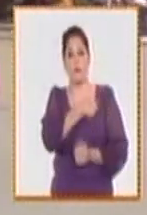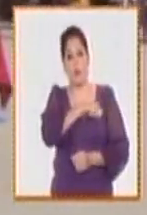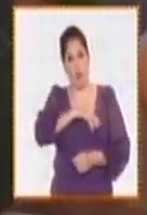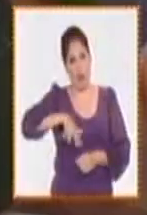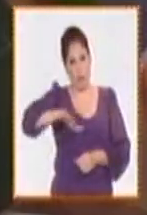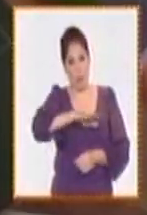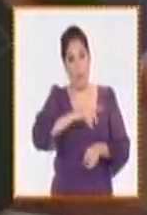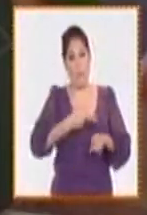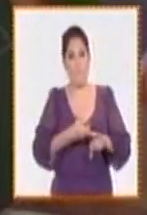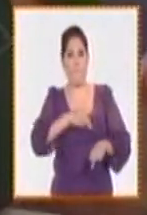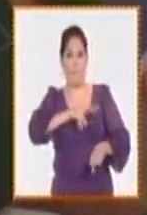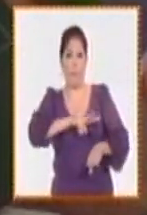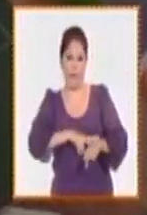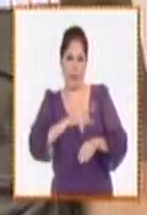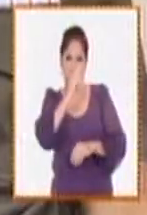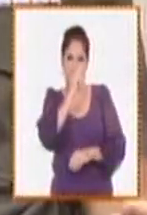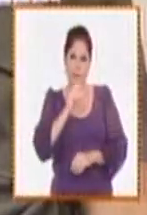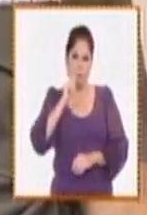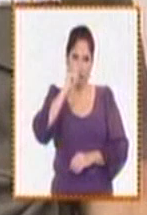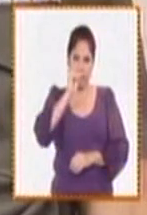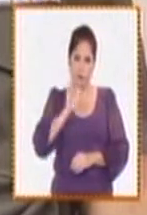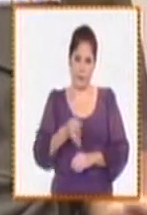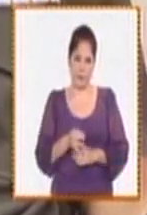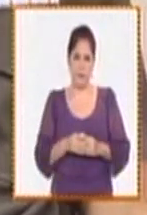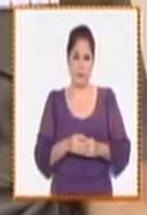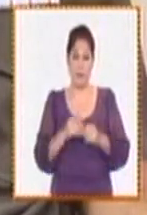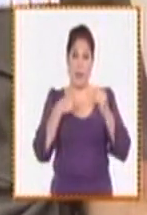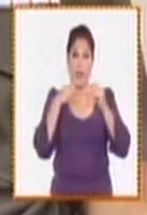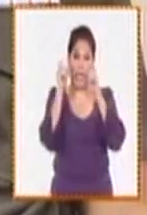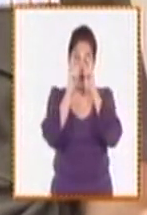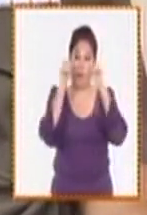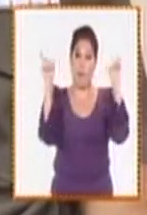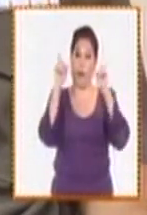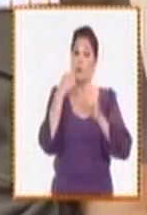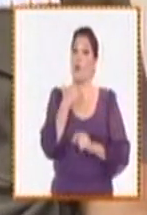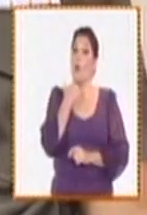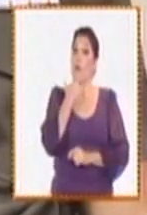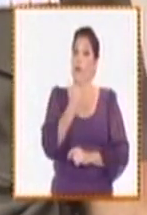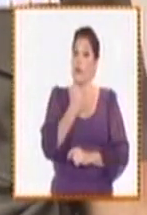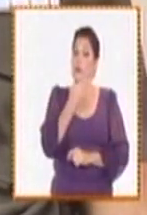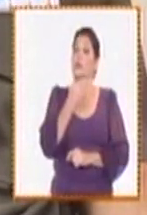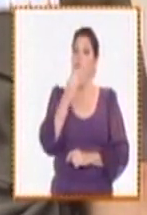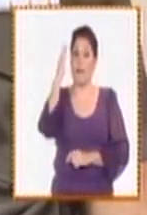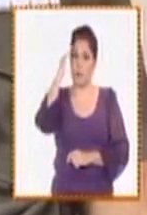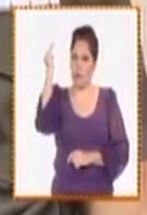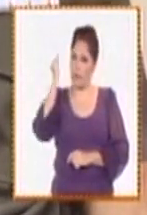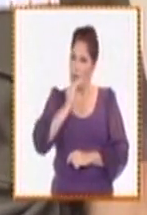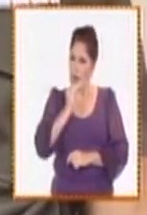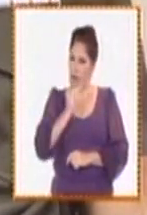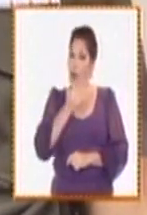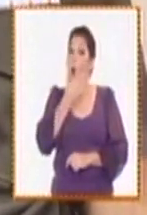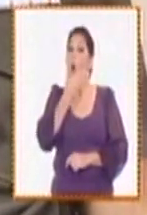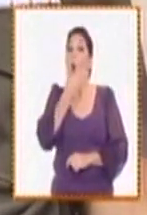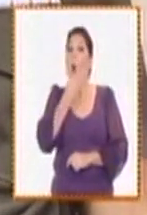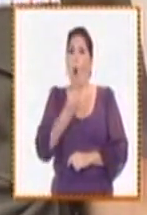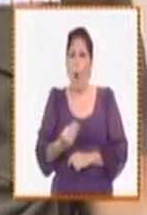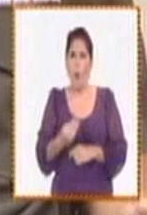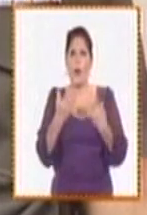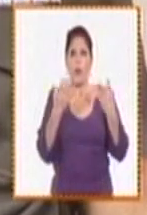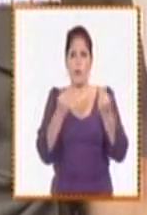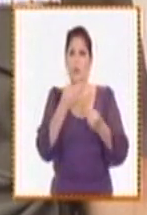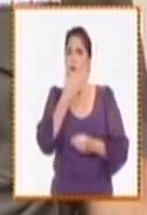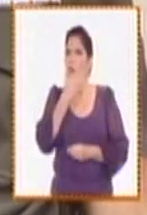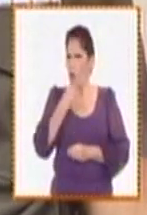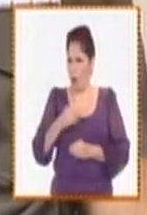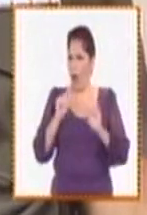para prevenir adicciones. El impacto en nuestra juventud es ínfimo si tenemos en cuenta la masa de jóvenes